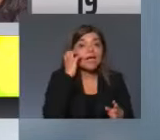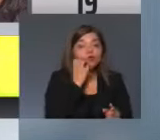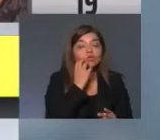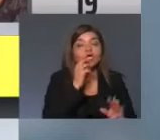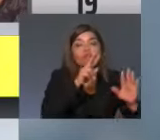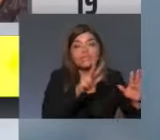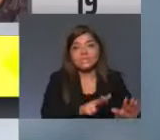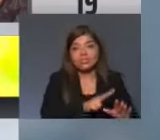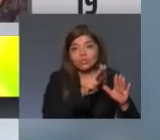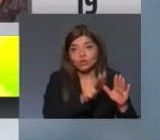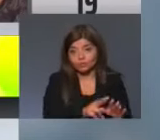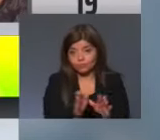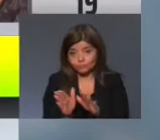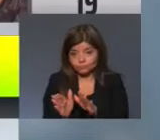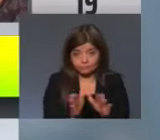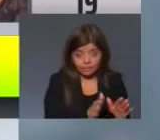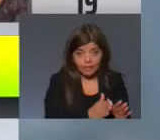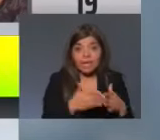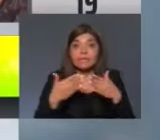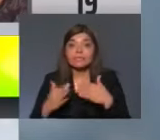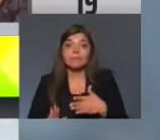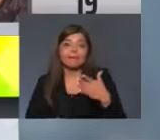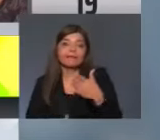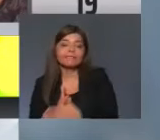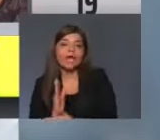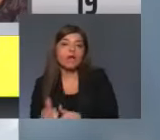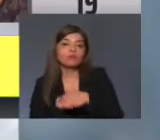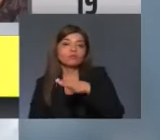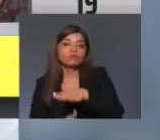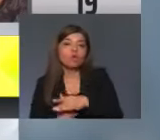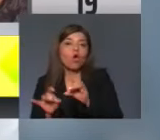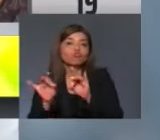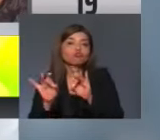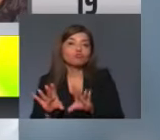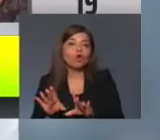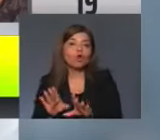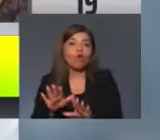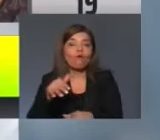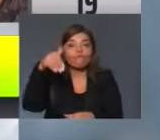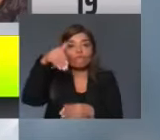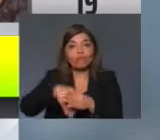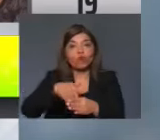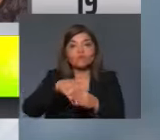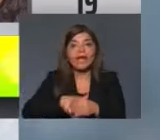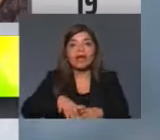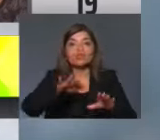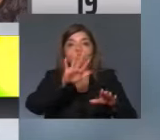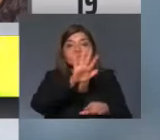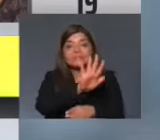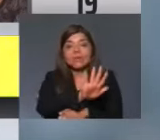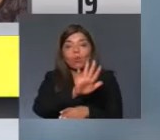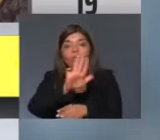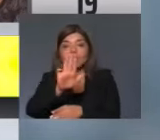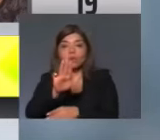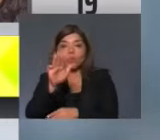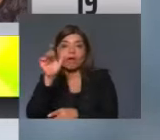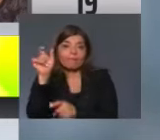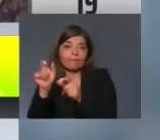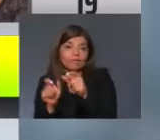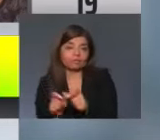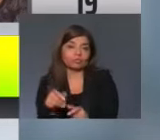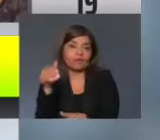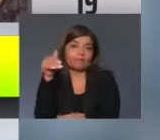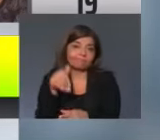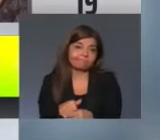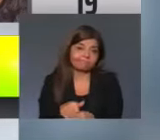adelantado? Se preguntaron ustedes, porque solamente votaron 59 personas. Escúchenos por favor el ambiente del conteo de votos de alcaldes.